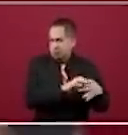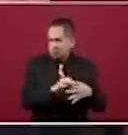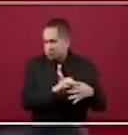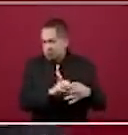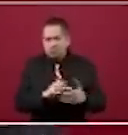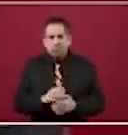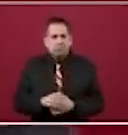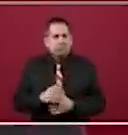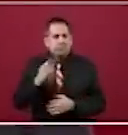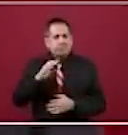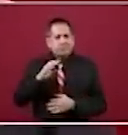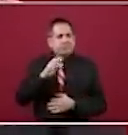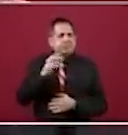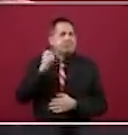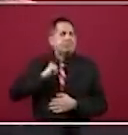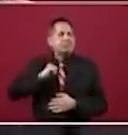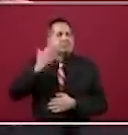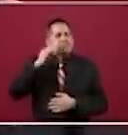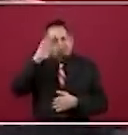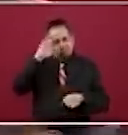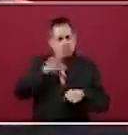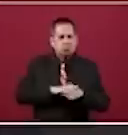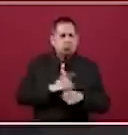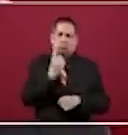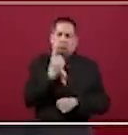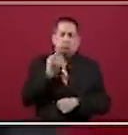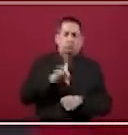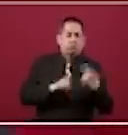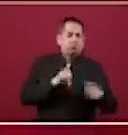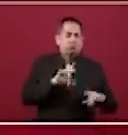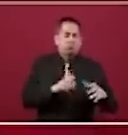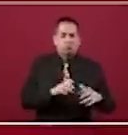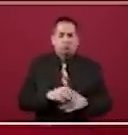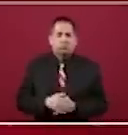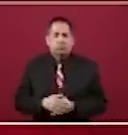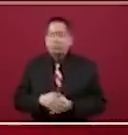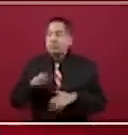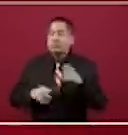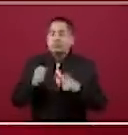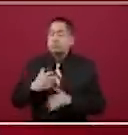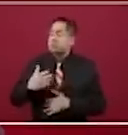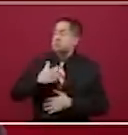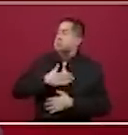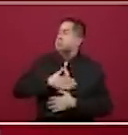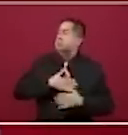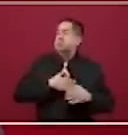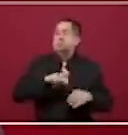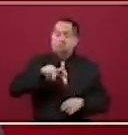la cultura caciquil, todavía dicen, mi gente,